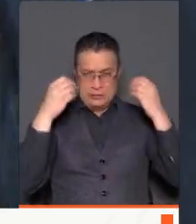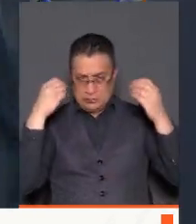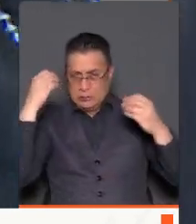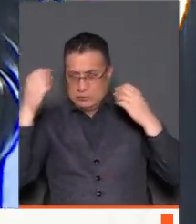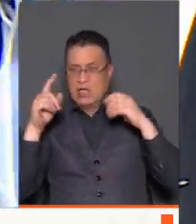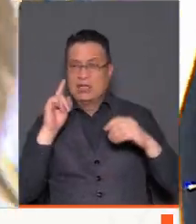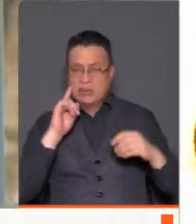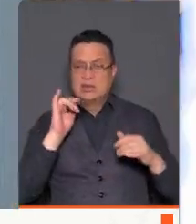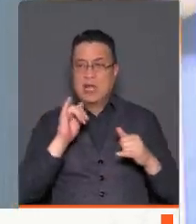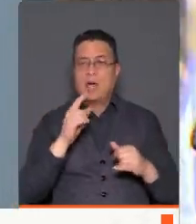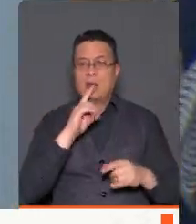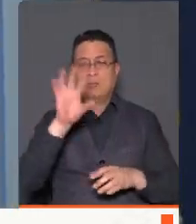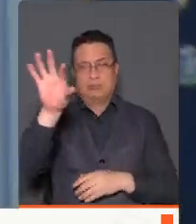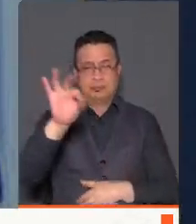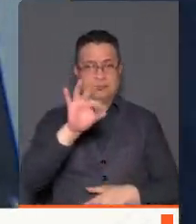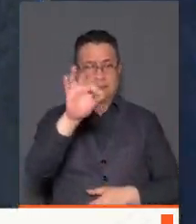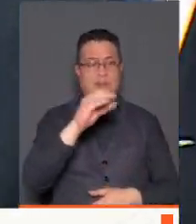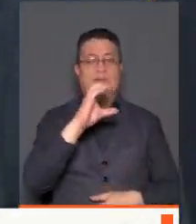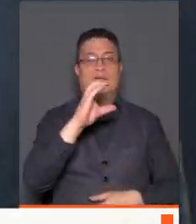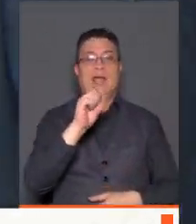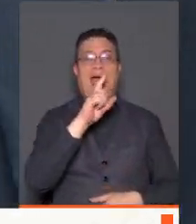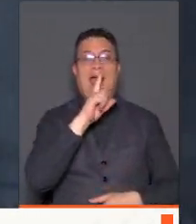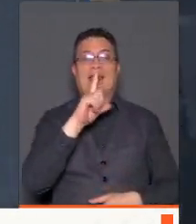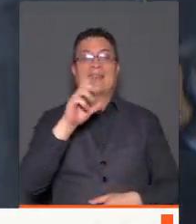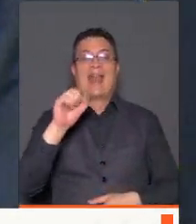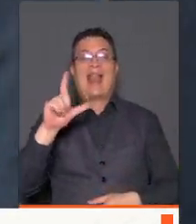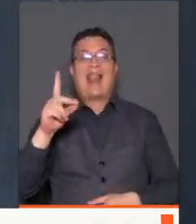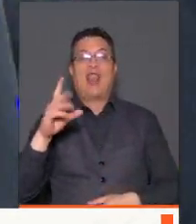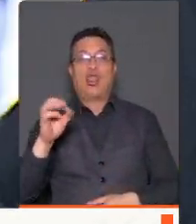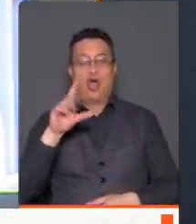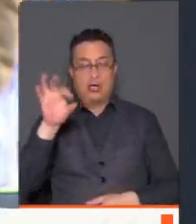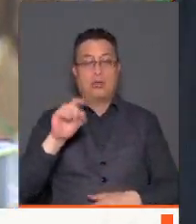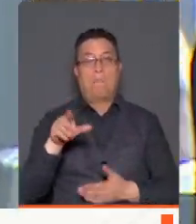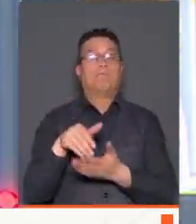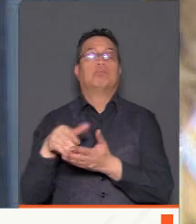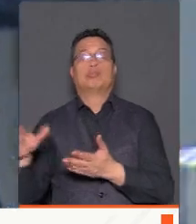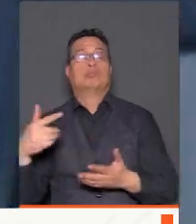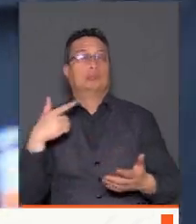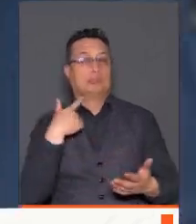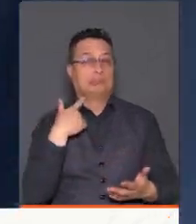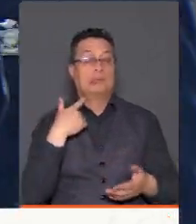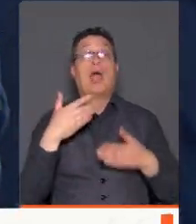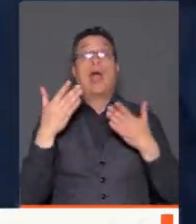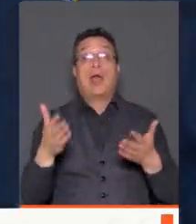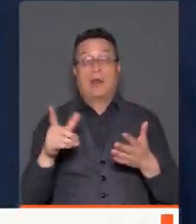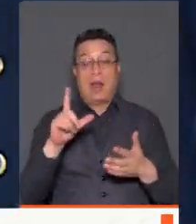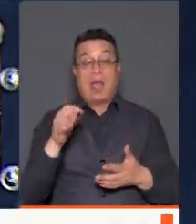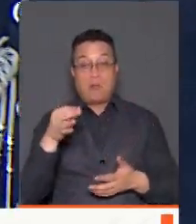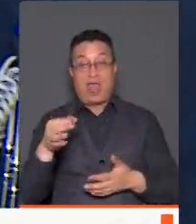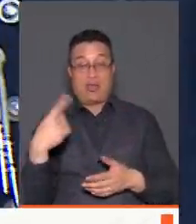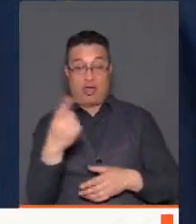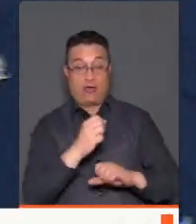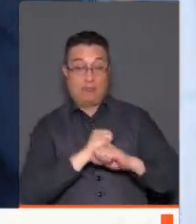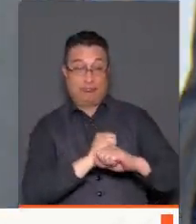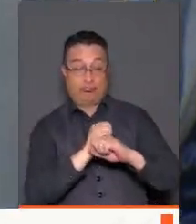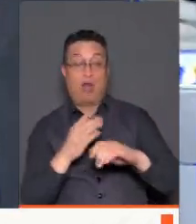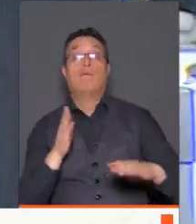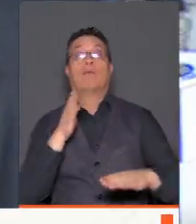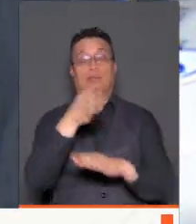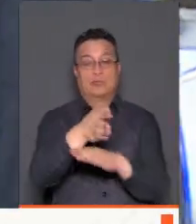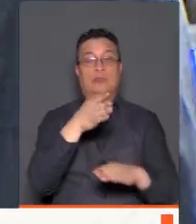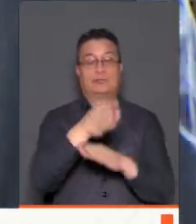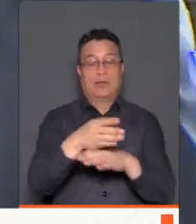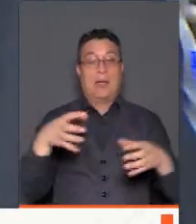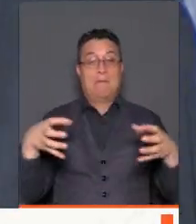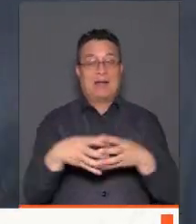propósito de la designación frustrada de Nicolás Cataldo. Bueno, llegaron finalmente al Palacio de la Moneda los representantes de la oposición y de los partidos